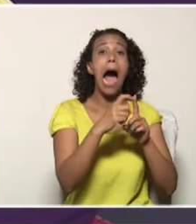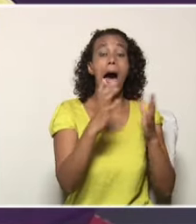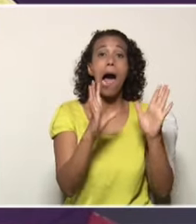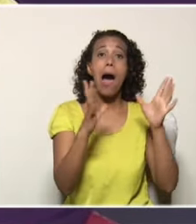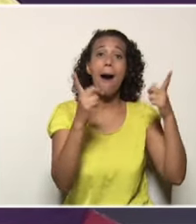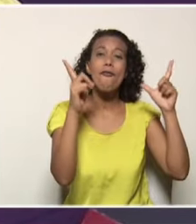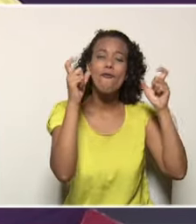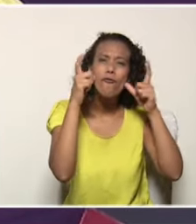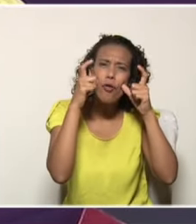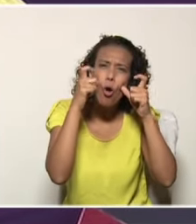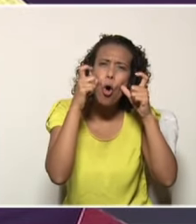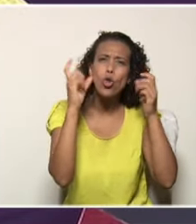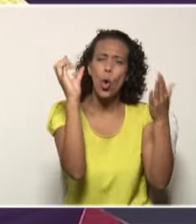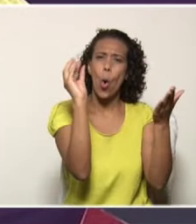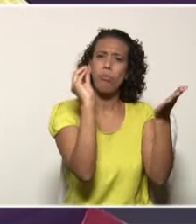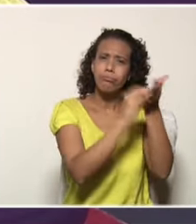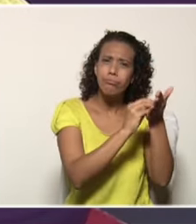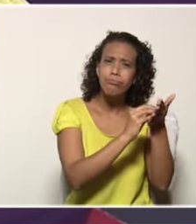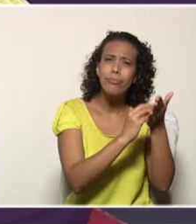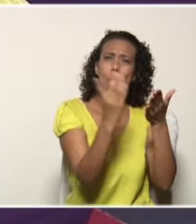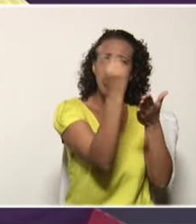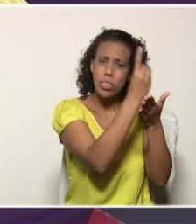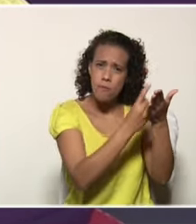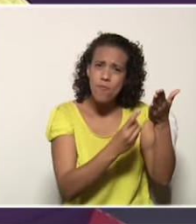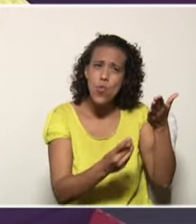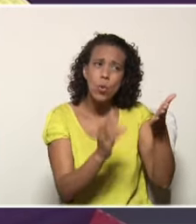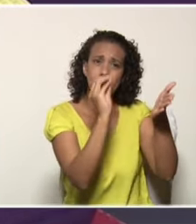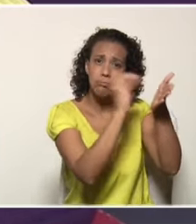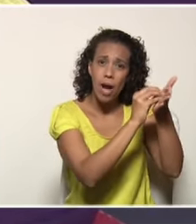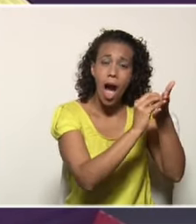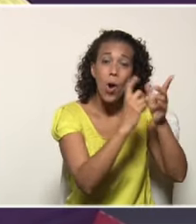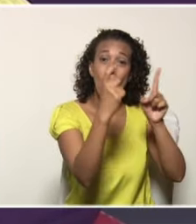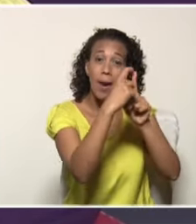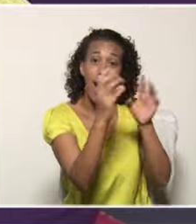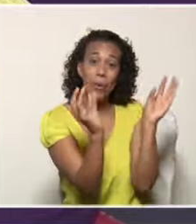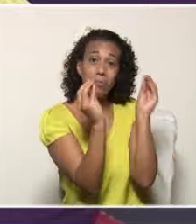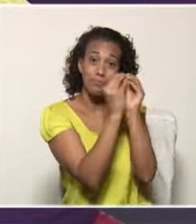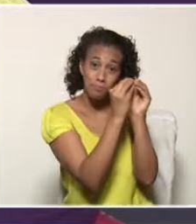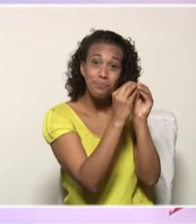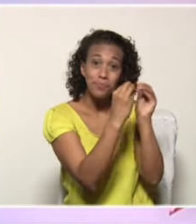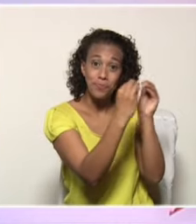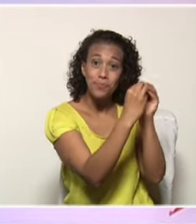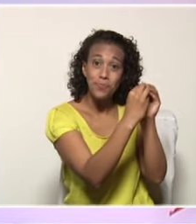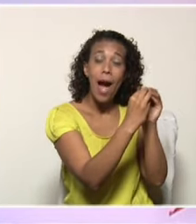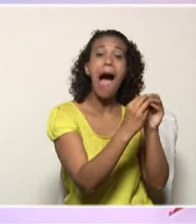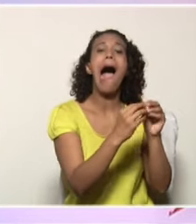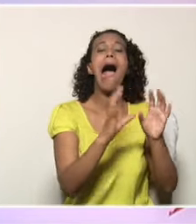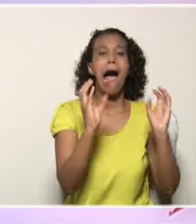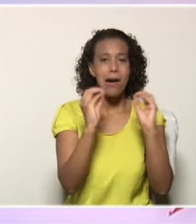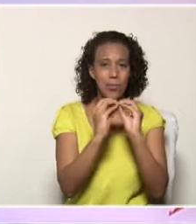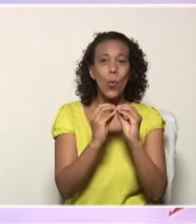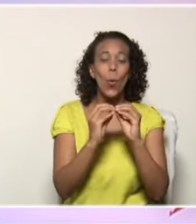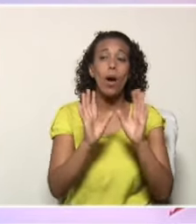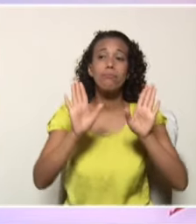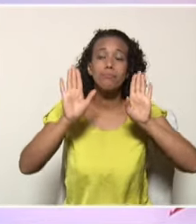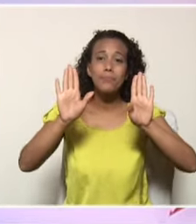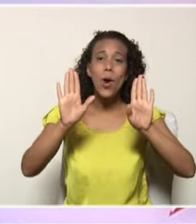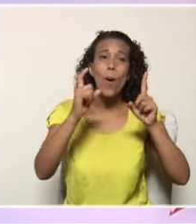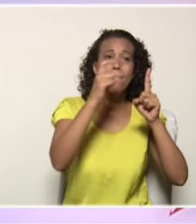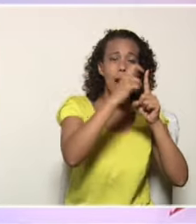gráficos, puede ser una imagen, puede ser el mismo objeto tangible pequeño que lo podamos pegar